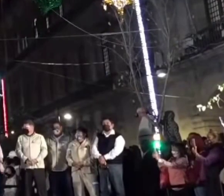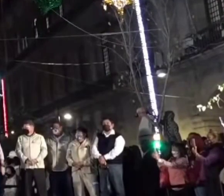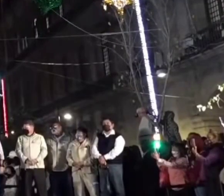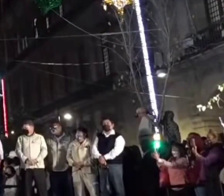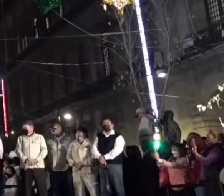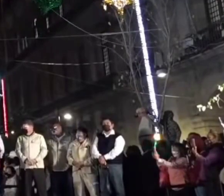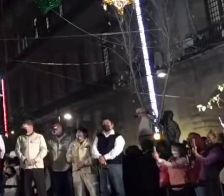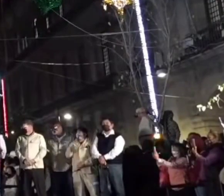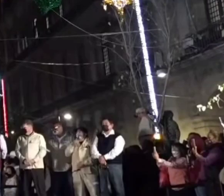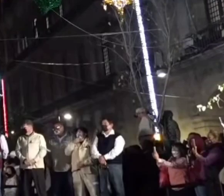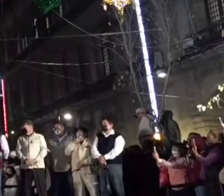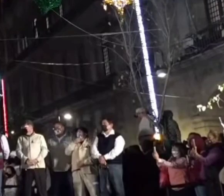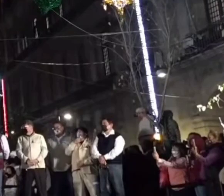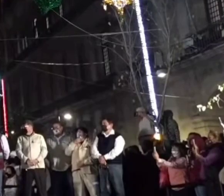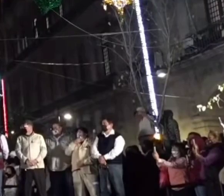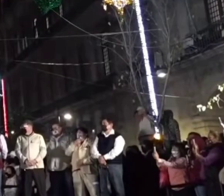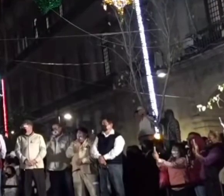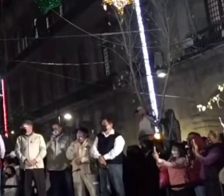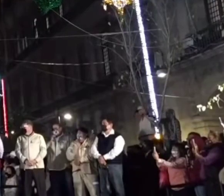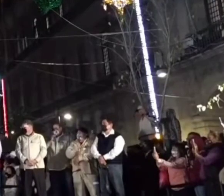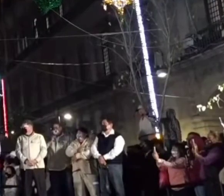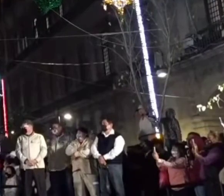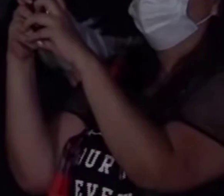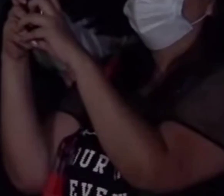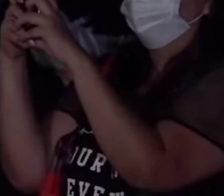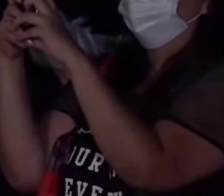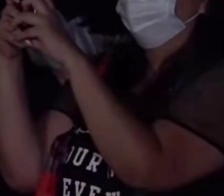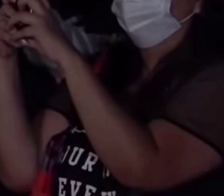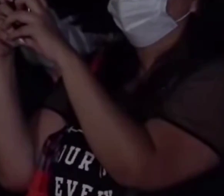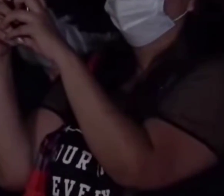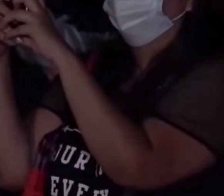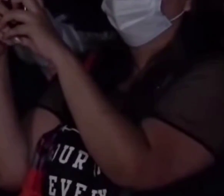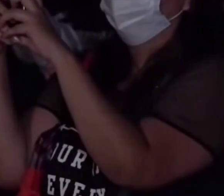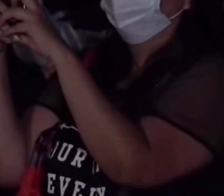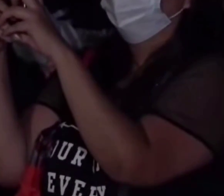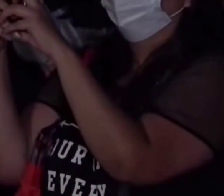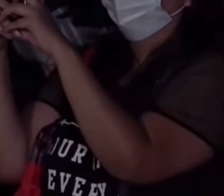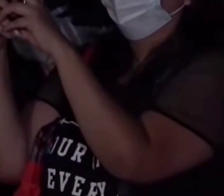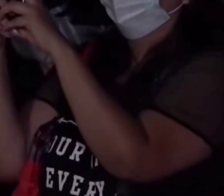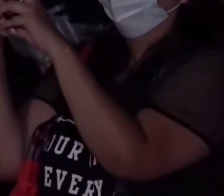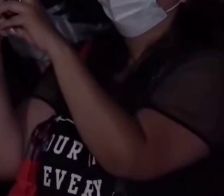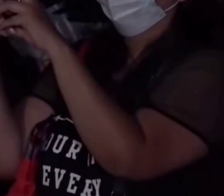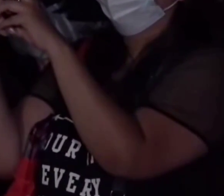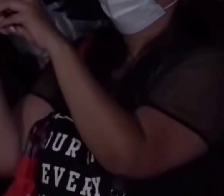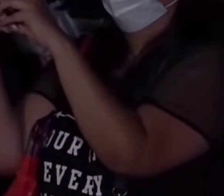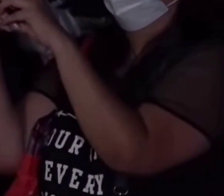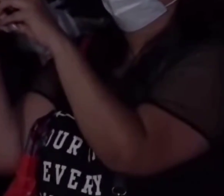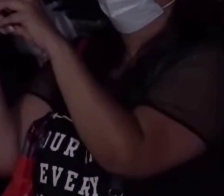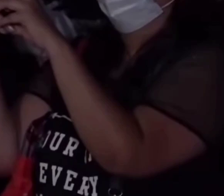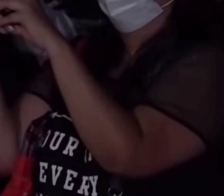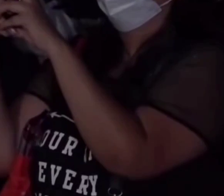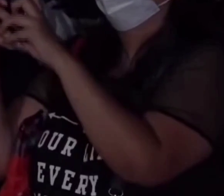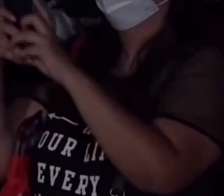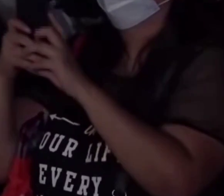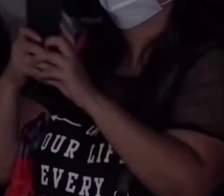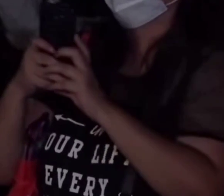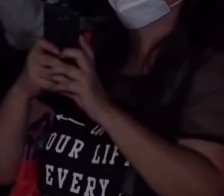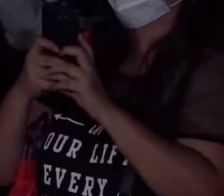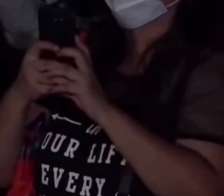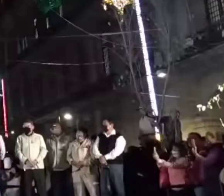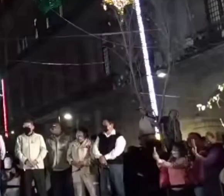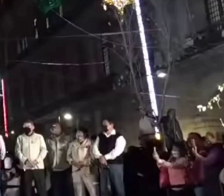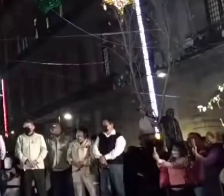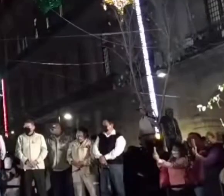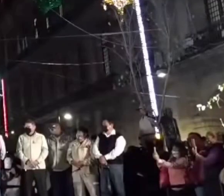Vamos a ceder el uso de la palabra al maestro Jesús Antonio Esteva Medina, secretario de Obras y Servicios. Buenas